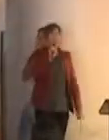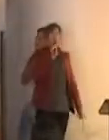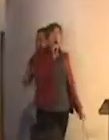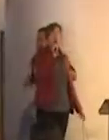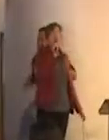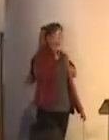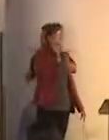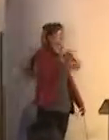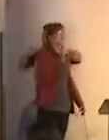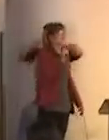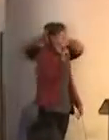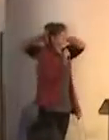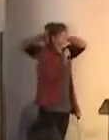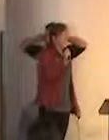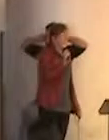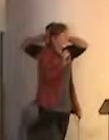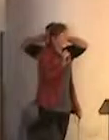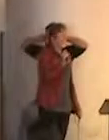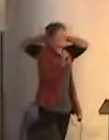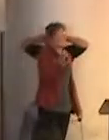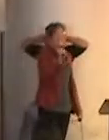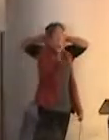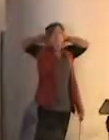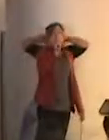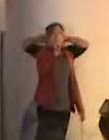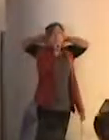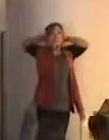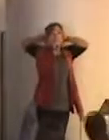Aquí hay más bombas, eso no hay problema.